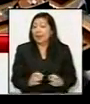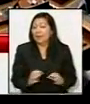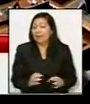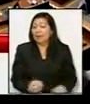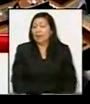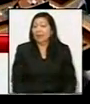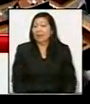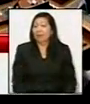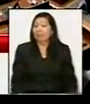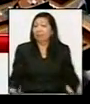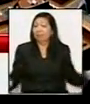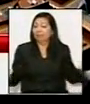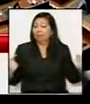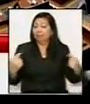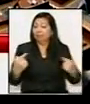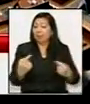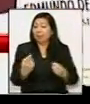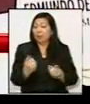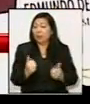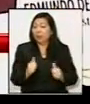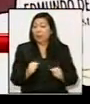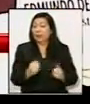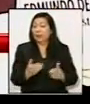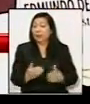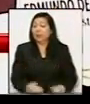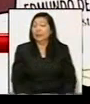hay una contradicción porque por un lado